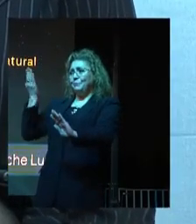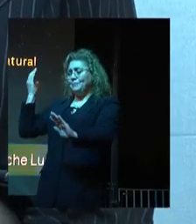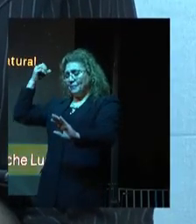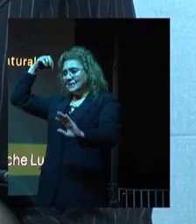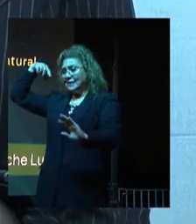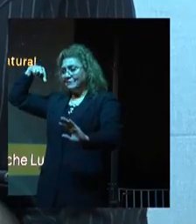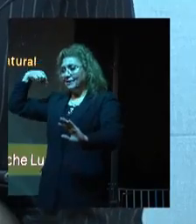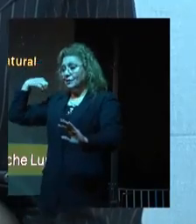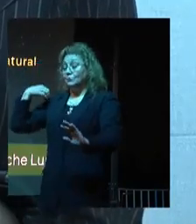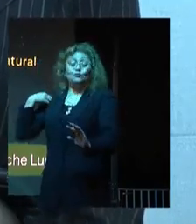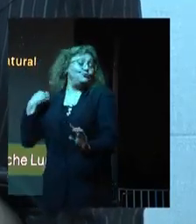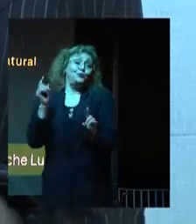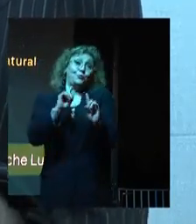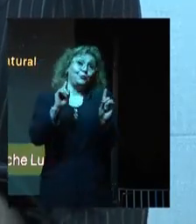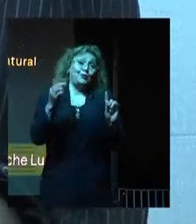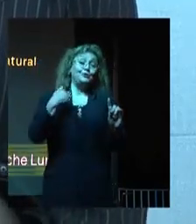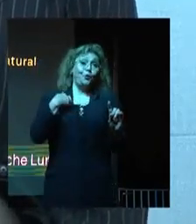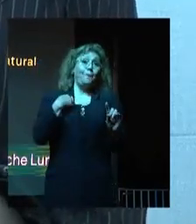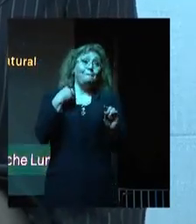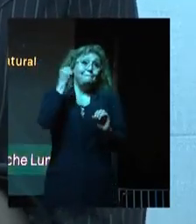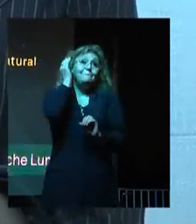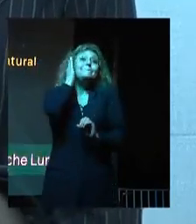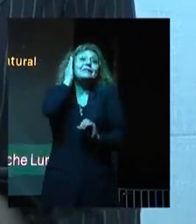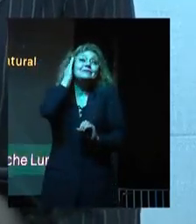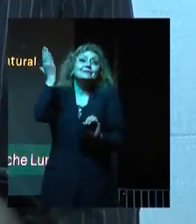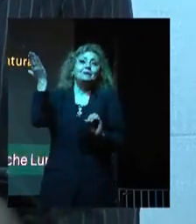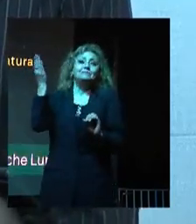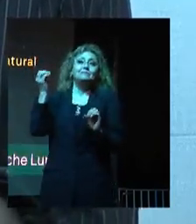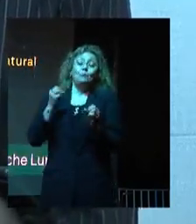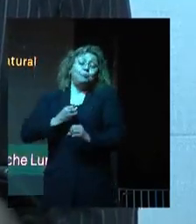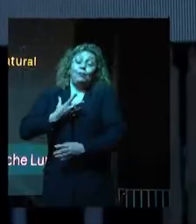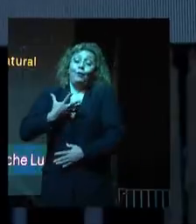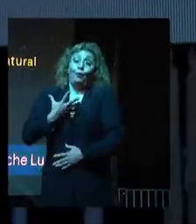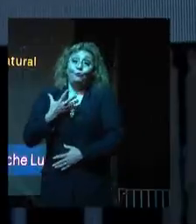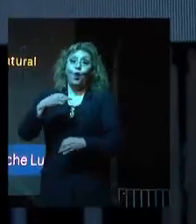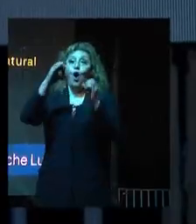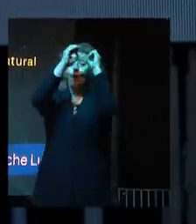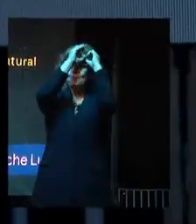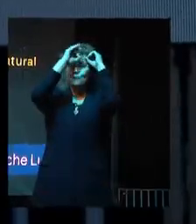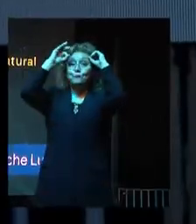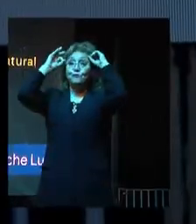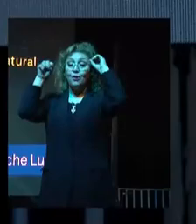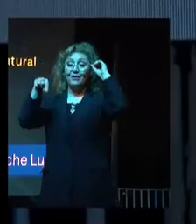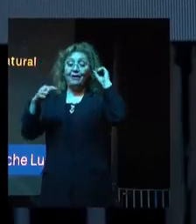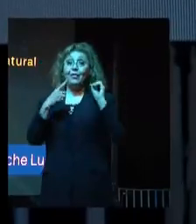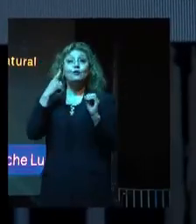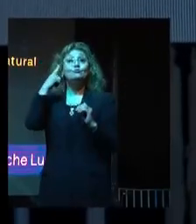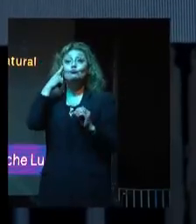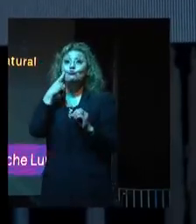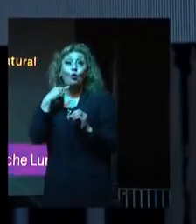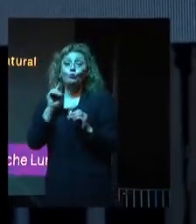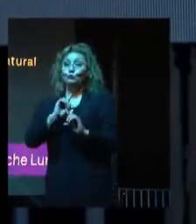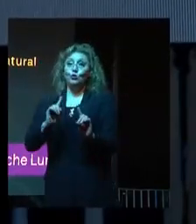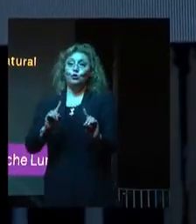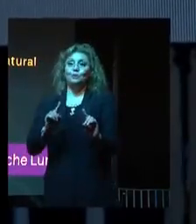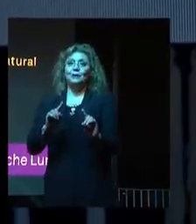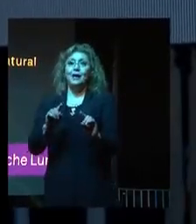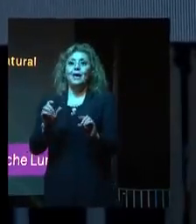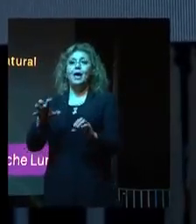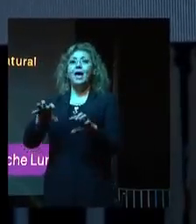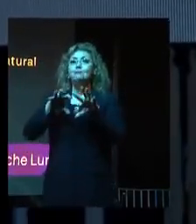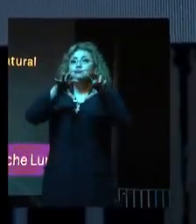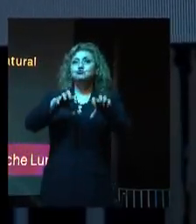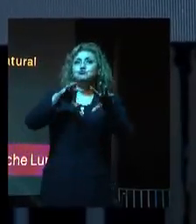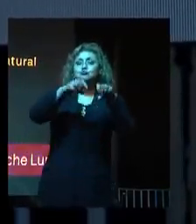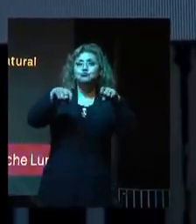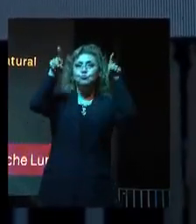ocurrió. Obviamente, los mapuches no eran tontos, entonces el ganado lo movían en noches de luna llena.